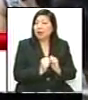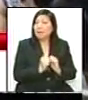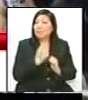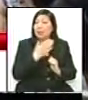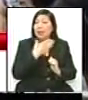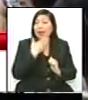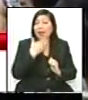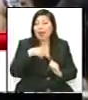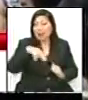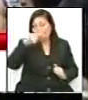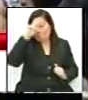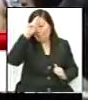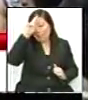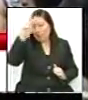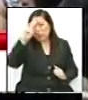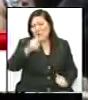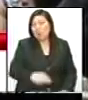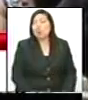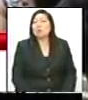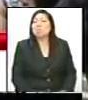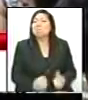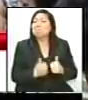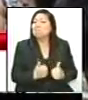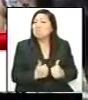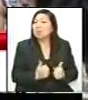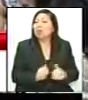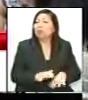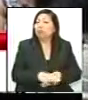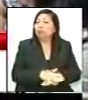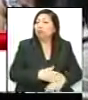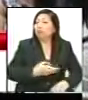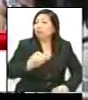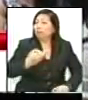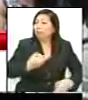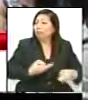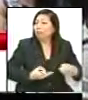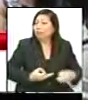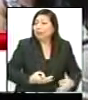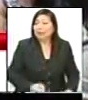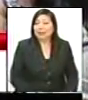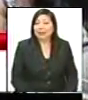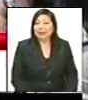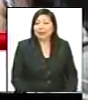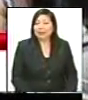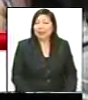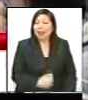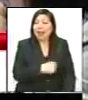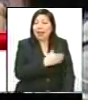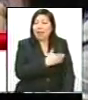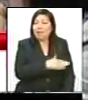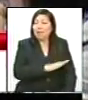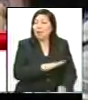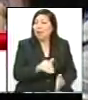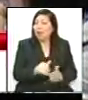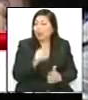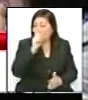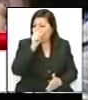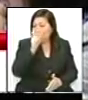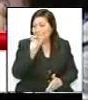de nuestro país, en bien de una buena administración de justicia y, por supuesto, a favor de todos los